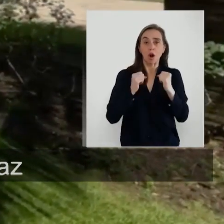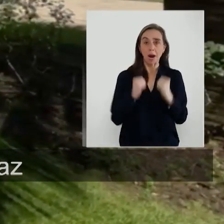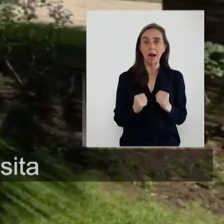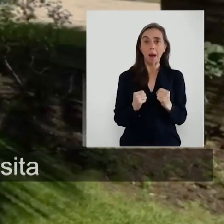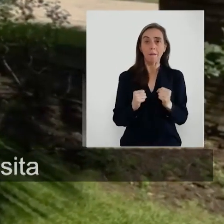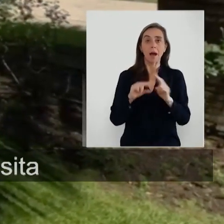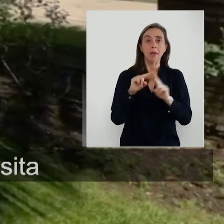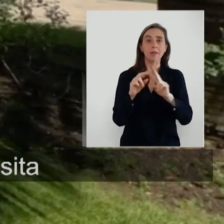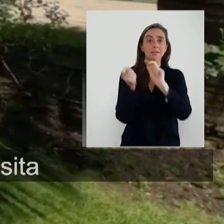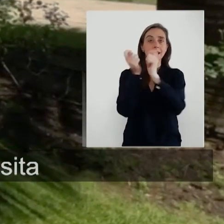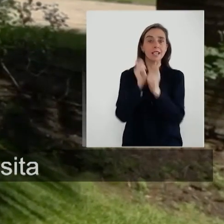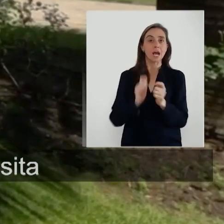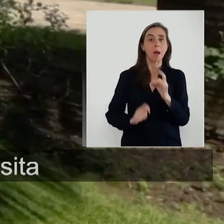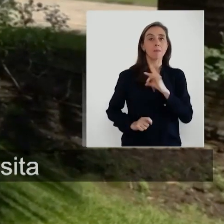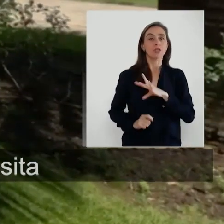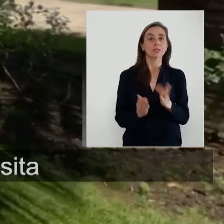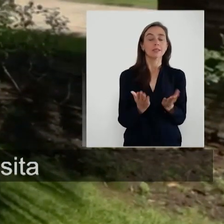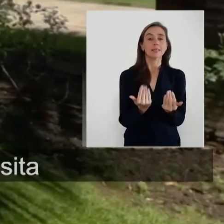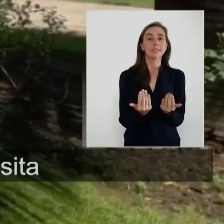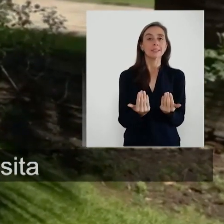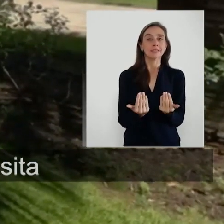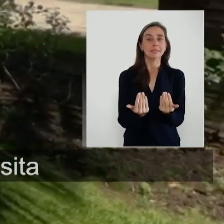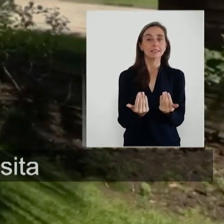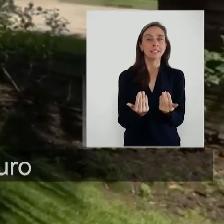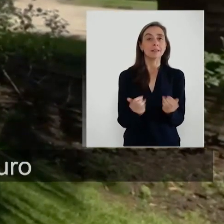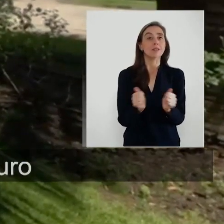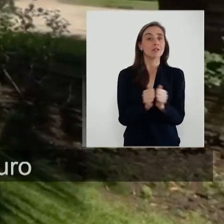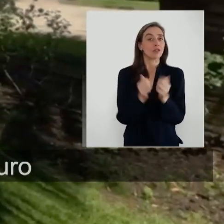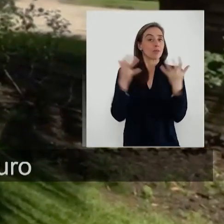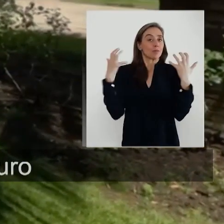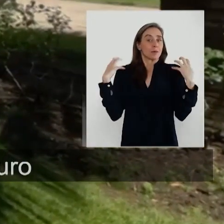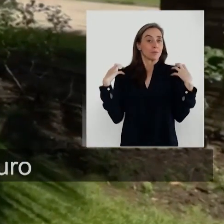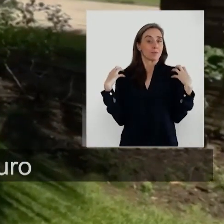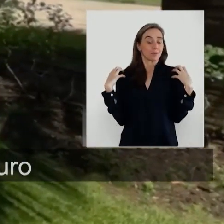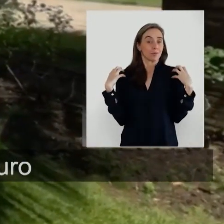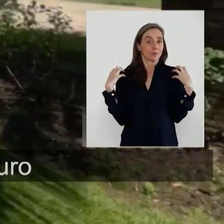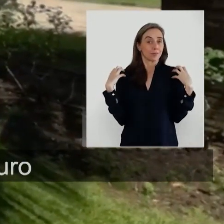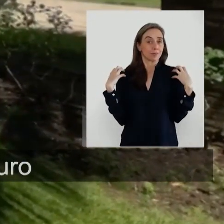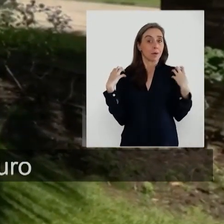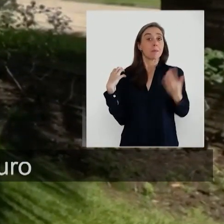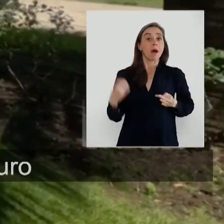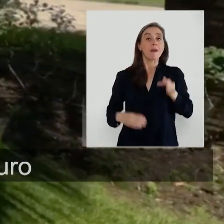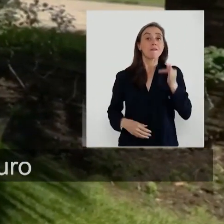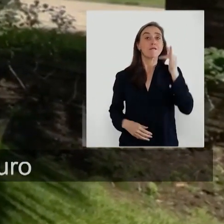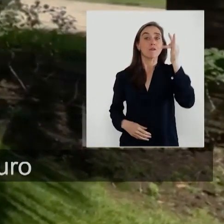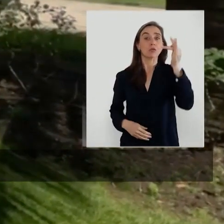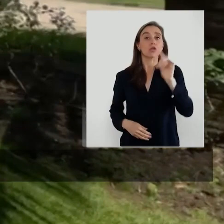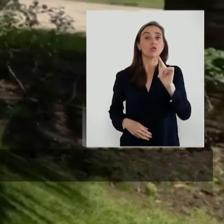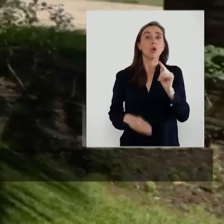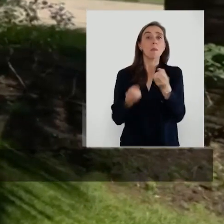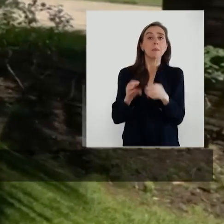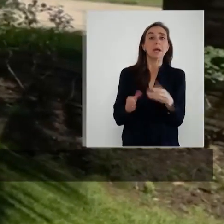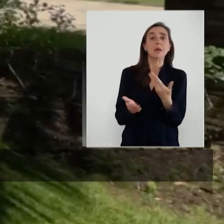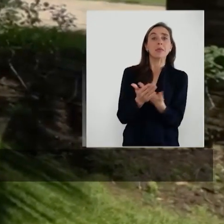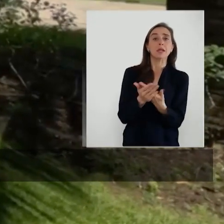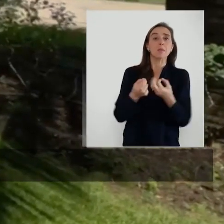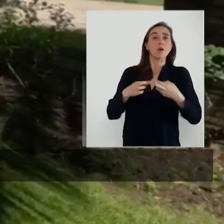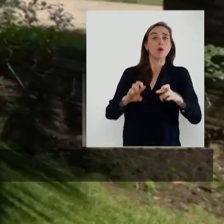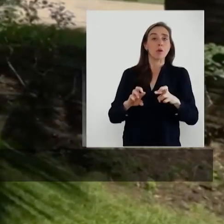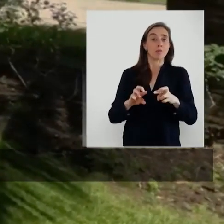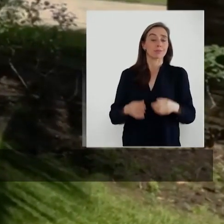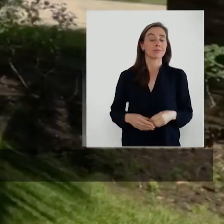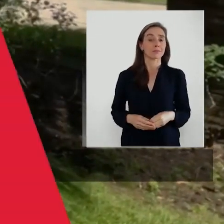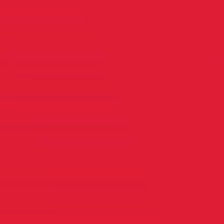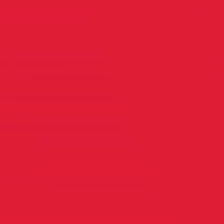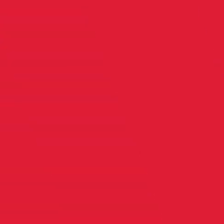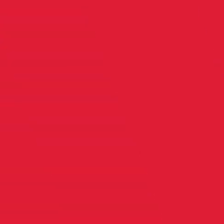capaz de hacer los cambios que Chile necesita, pero con responsabilidad para el futuro y no farrearnos lo que